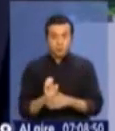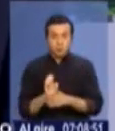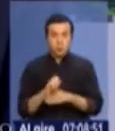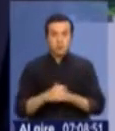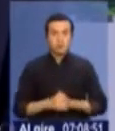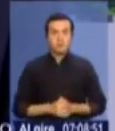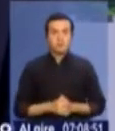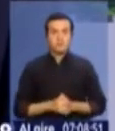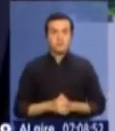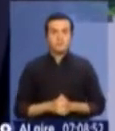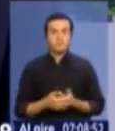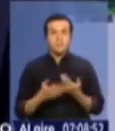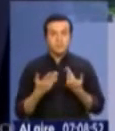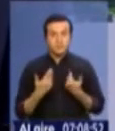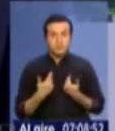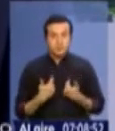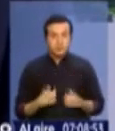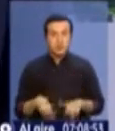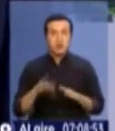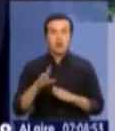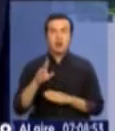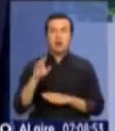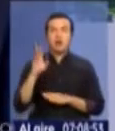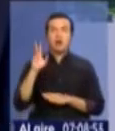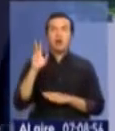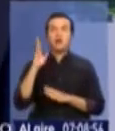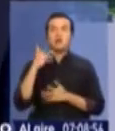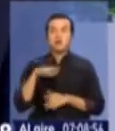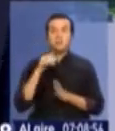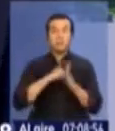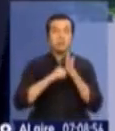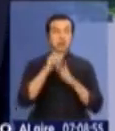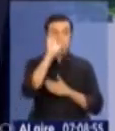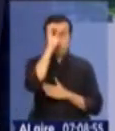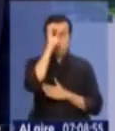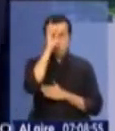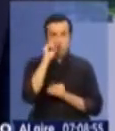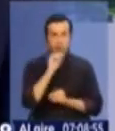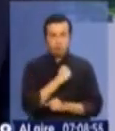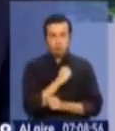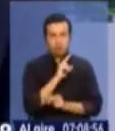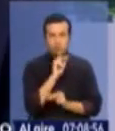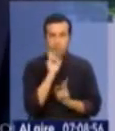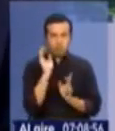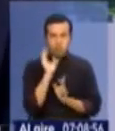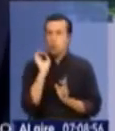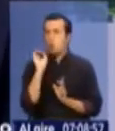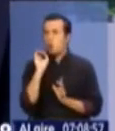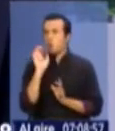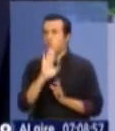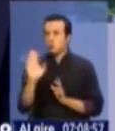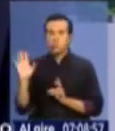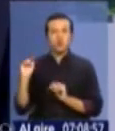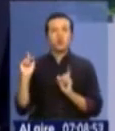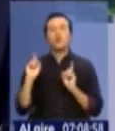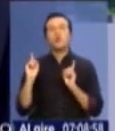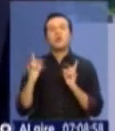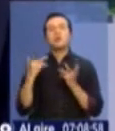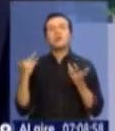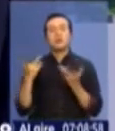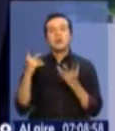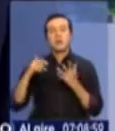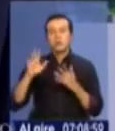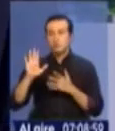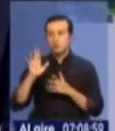hecho una curaduría que no pertenece al ministerio de cultura ni a ninguna otra parte sino que es ganó con puntaje